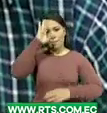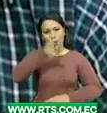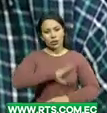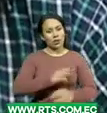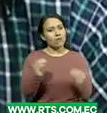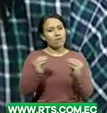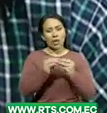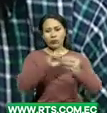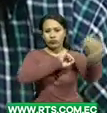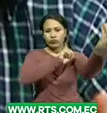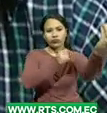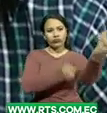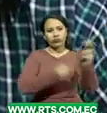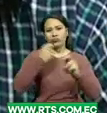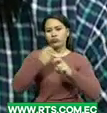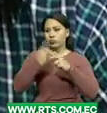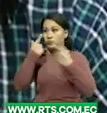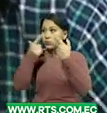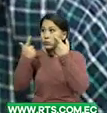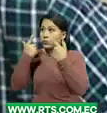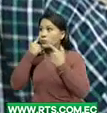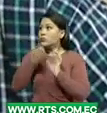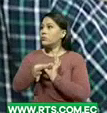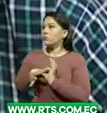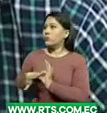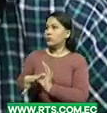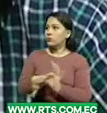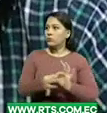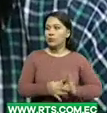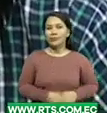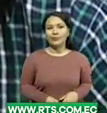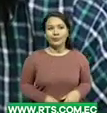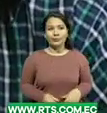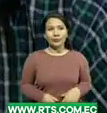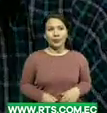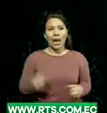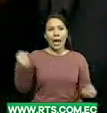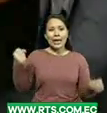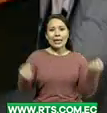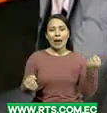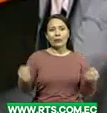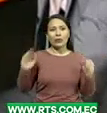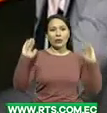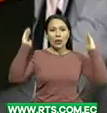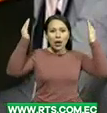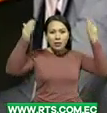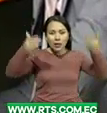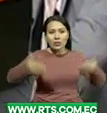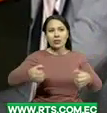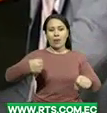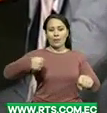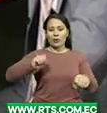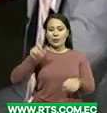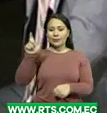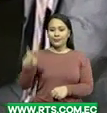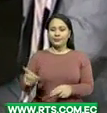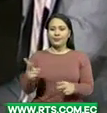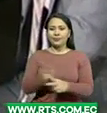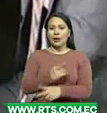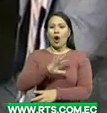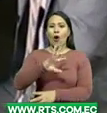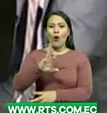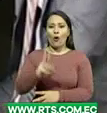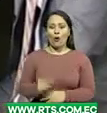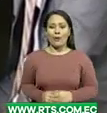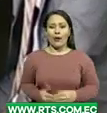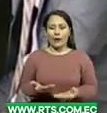que seamos los proveedores de los medios, o sea, darle camioneta, motos. El detenido es procesado por la sustracción